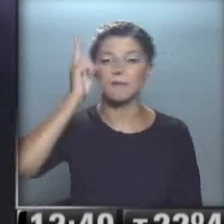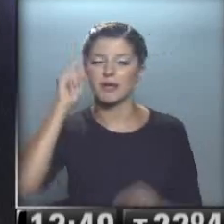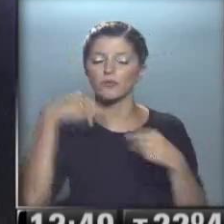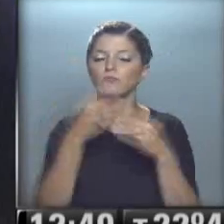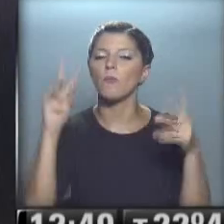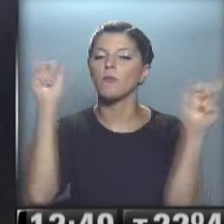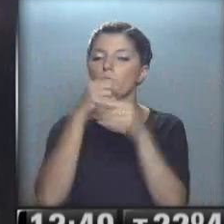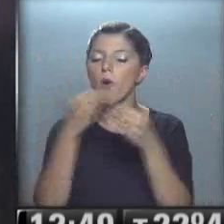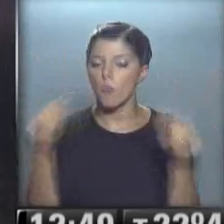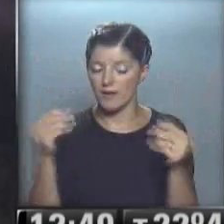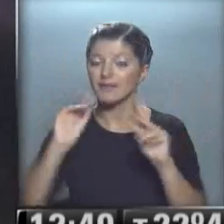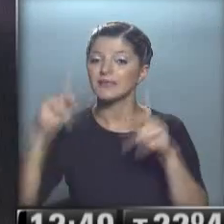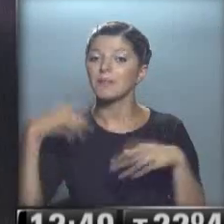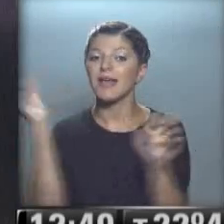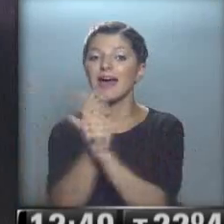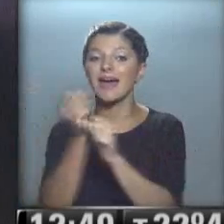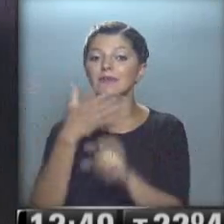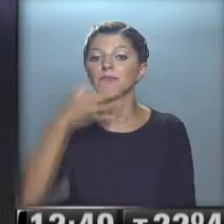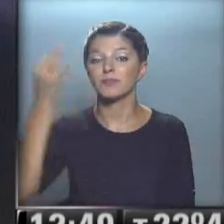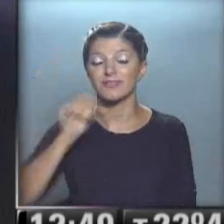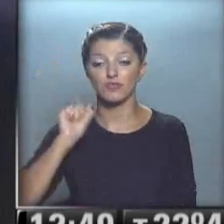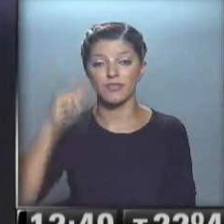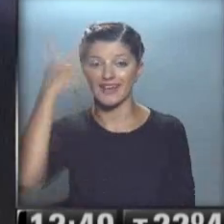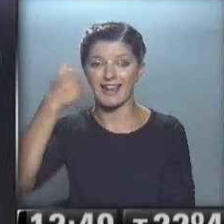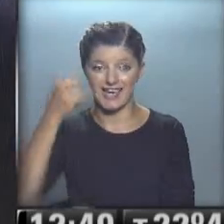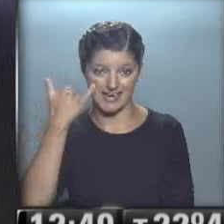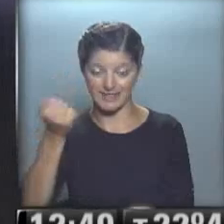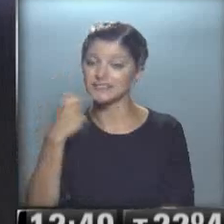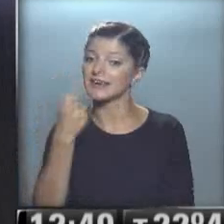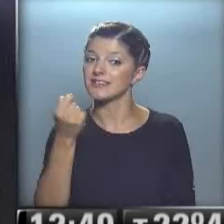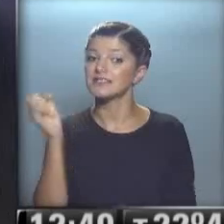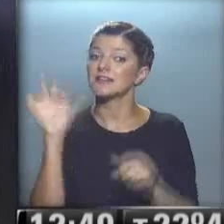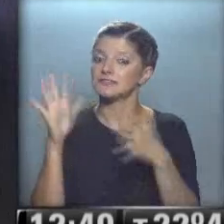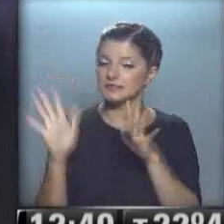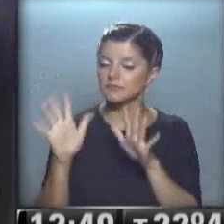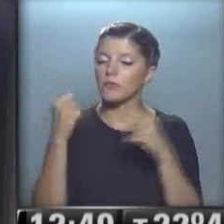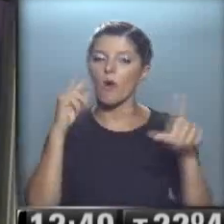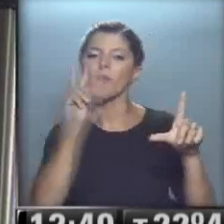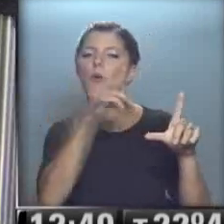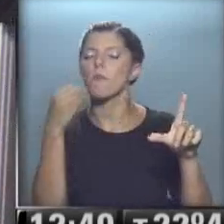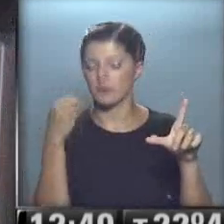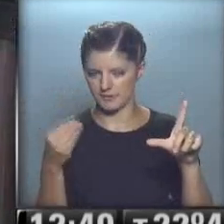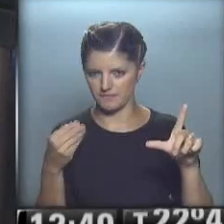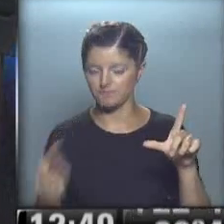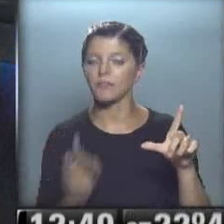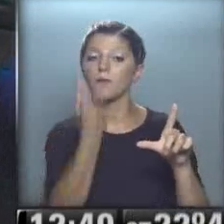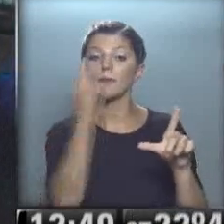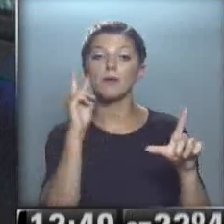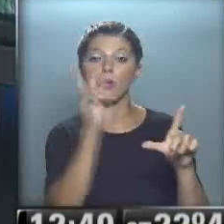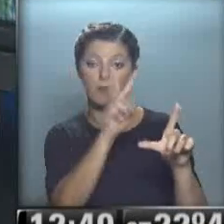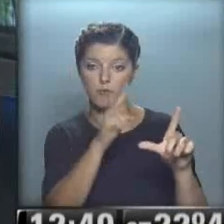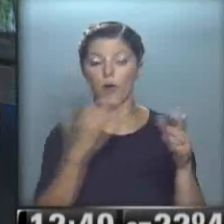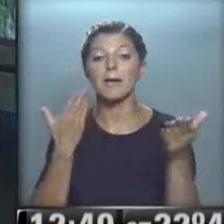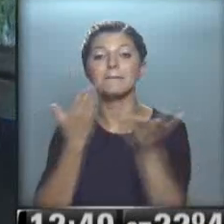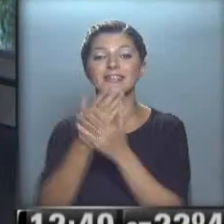también Cómo fue el fallo de la aa que es dicen un fallo salomónico vamos a ver por qué primero vamos a ver el reclamo